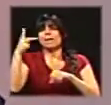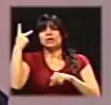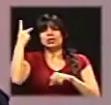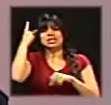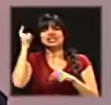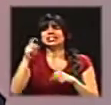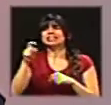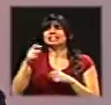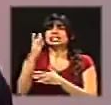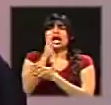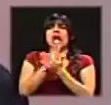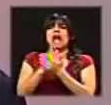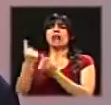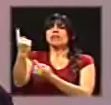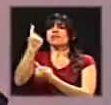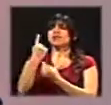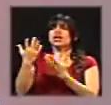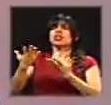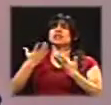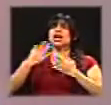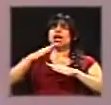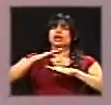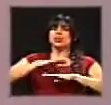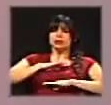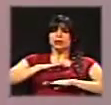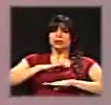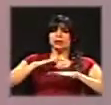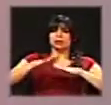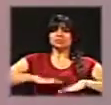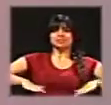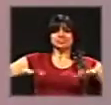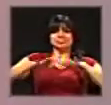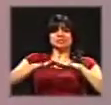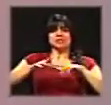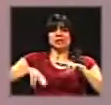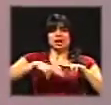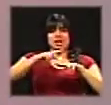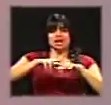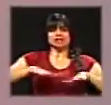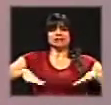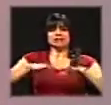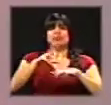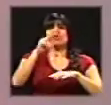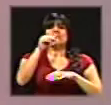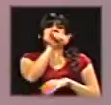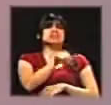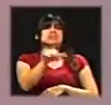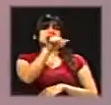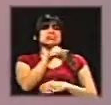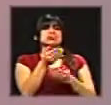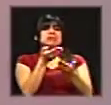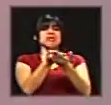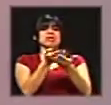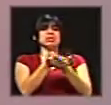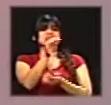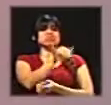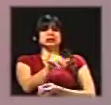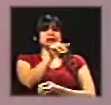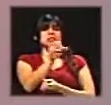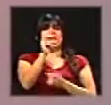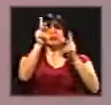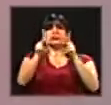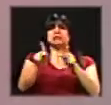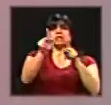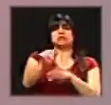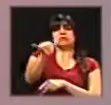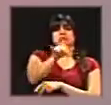a refrescar el escenario nacional en términos de no recibir siempre la misma propuesta o no siempre las mismas personas